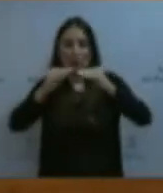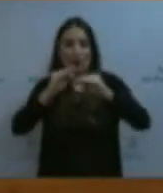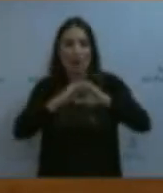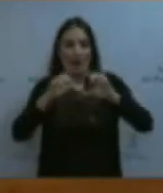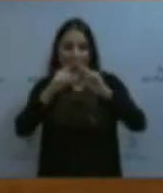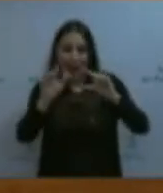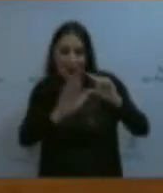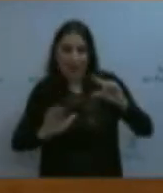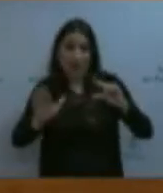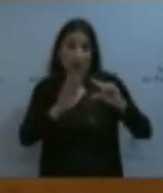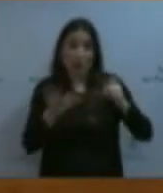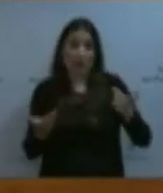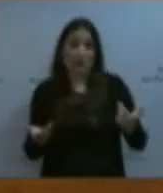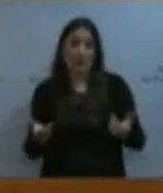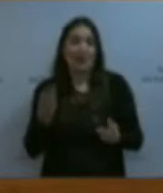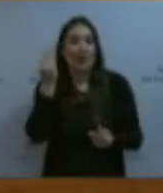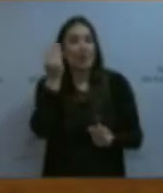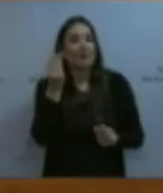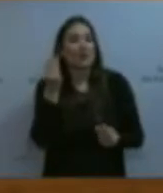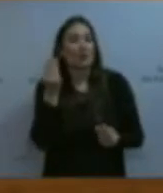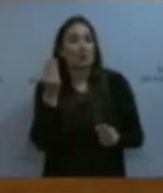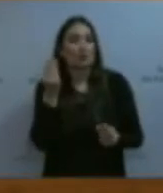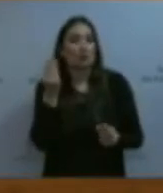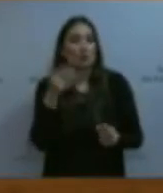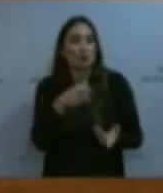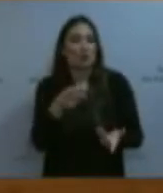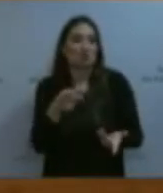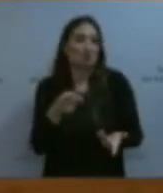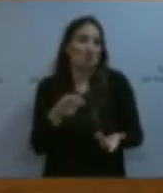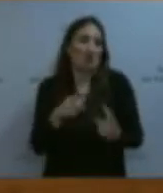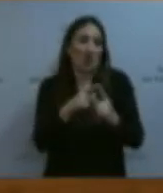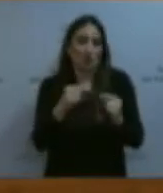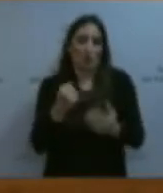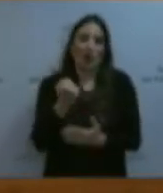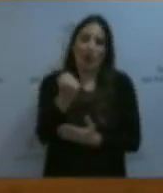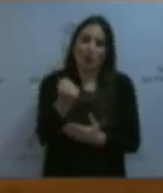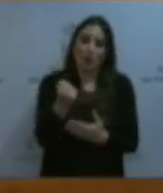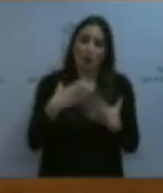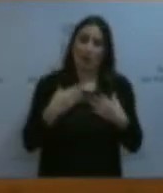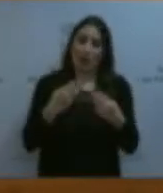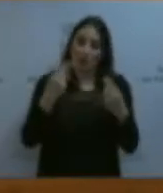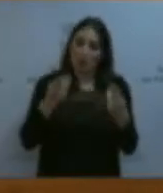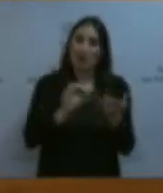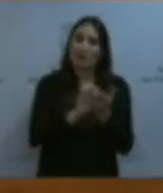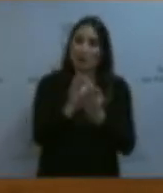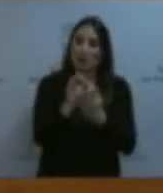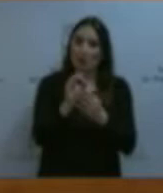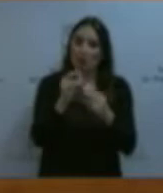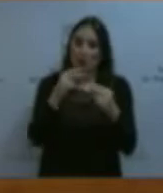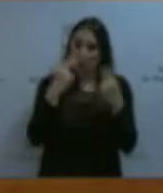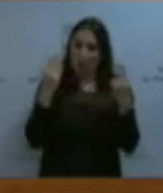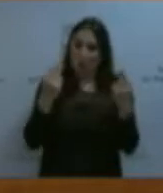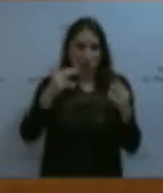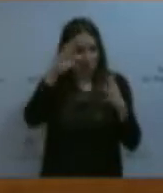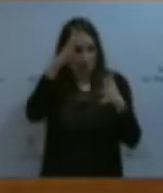en Asturias se averen a la defensa de la sanidad pública y los servicios públicos, y eso lo aplaudimos, porque en